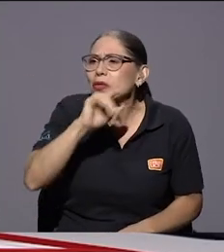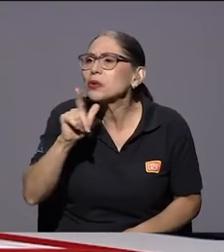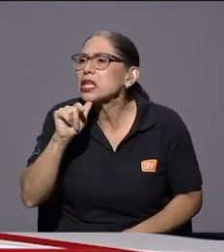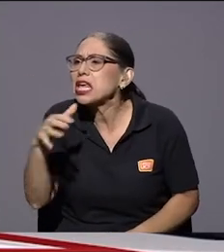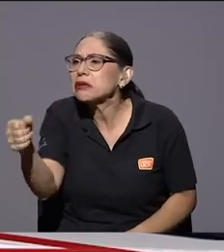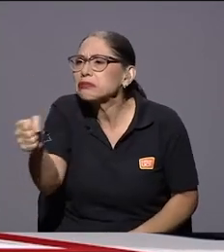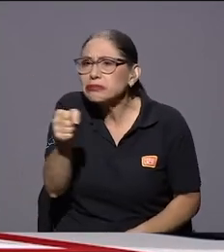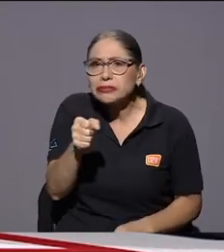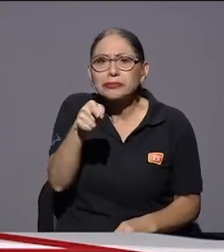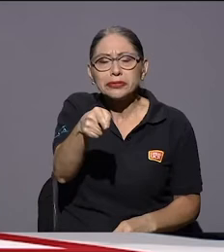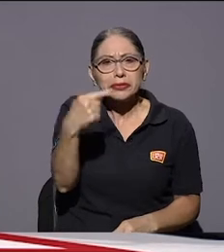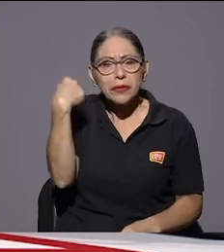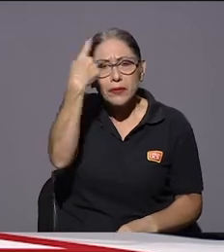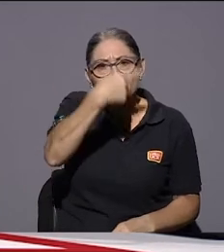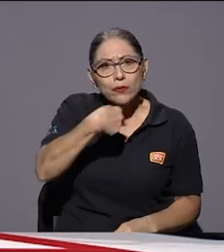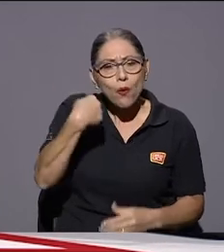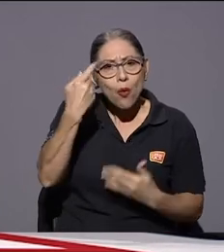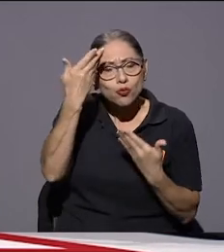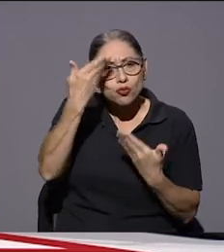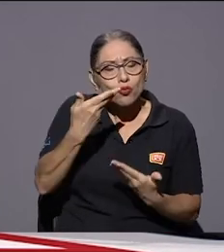además que son rostros que de algún modo...